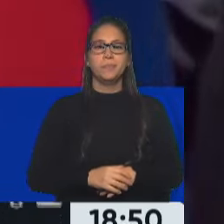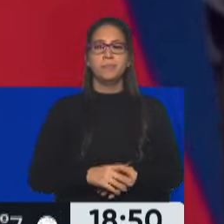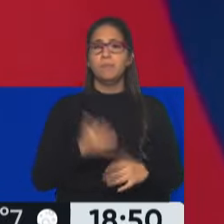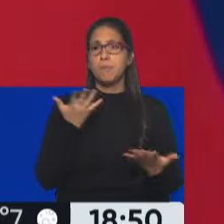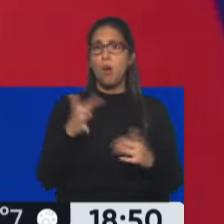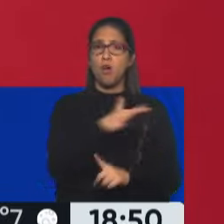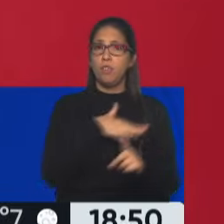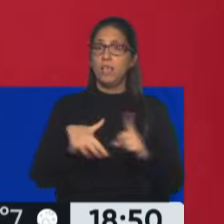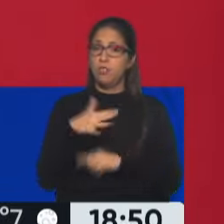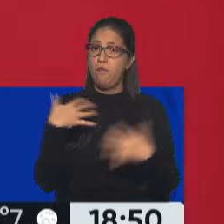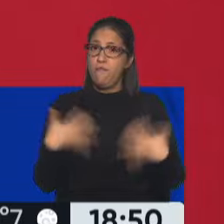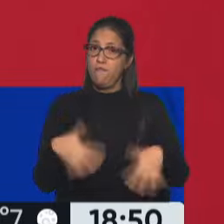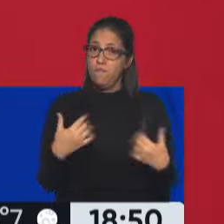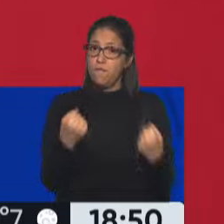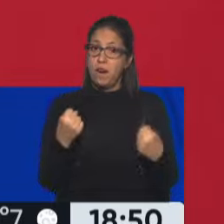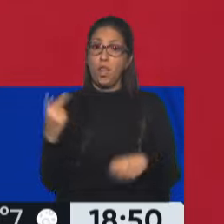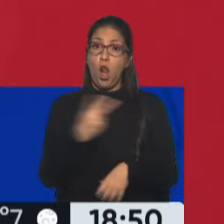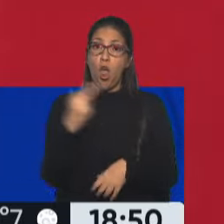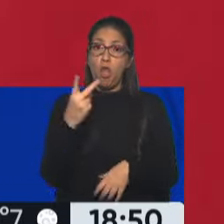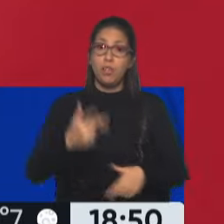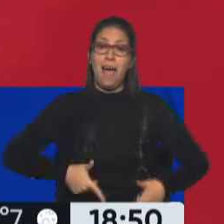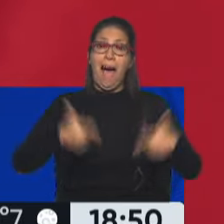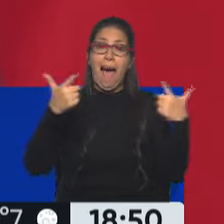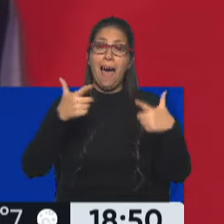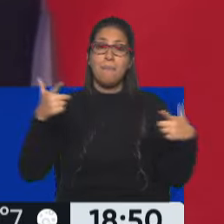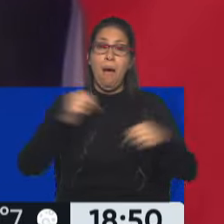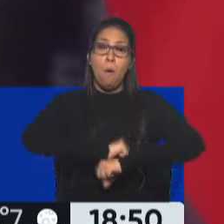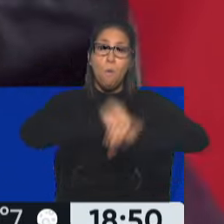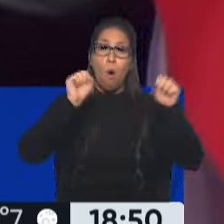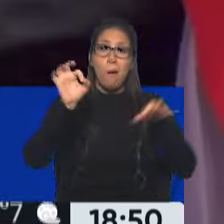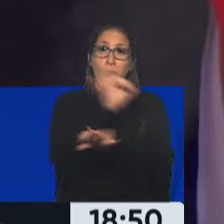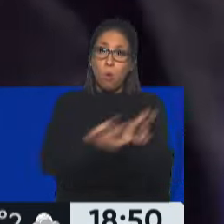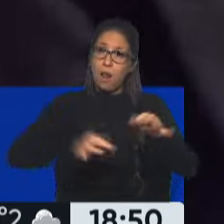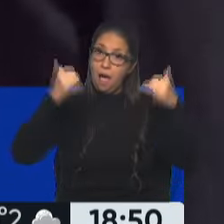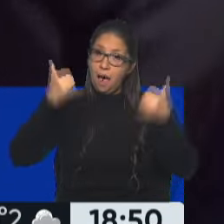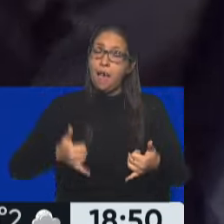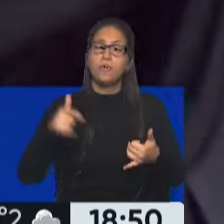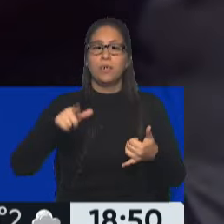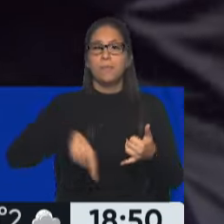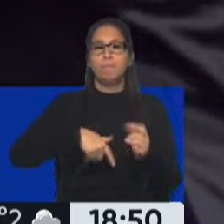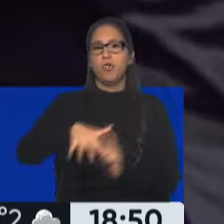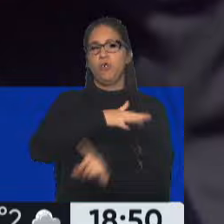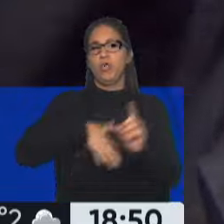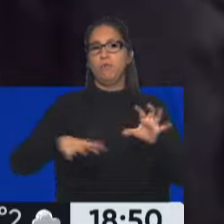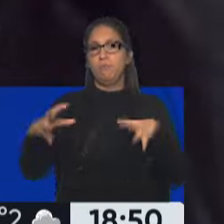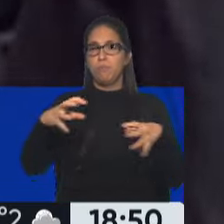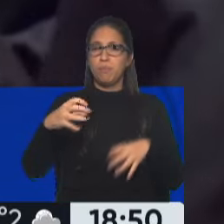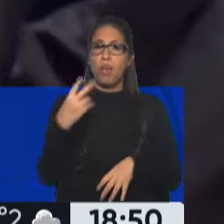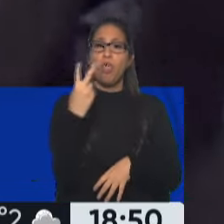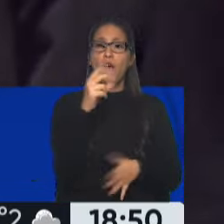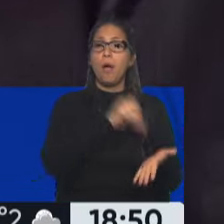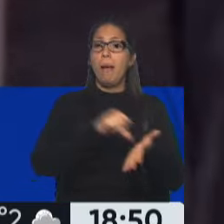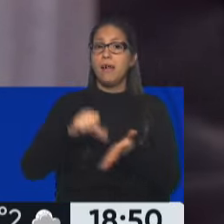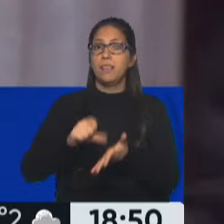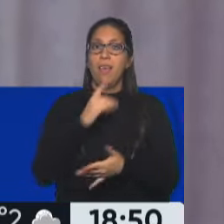con dos países que tienen armas nucleares, ¿no? O sea, en todo este contexto de tensión, de estas denuncias de dos países, bueno,